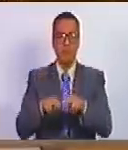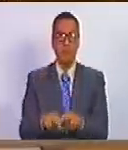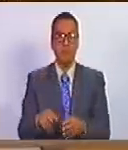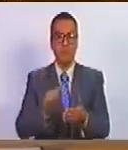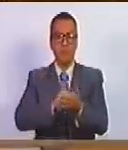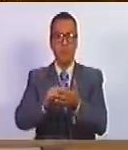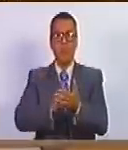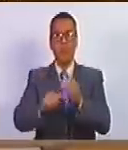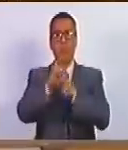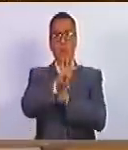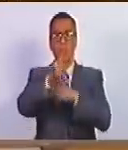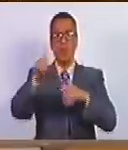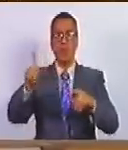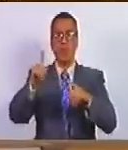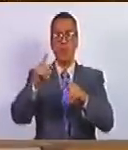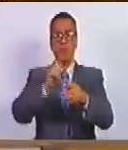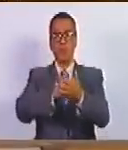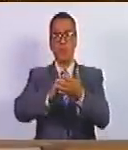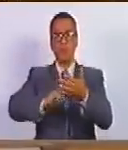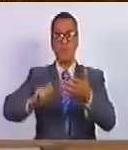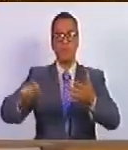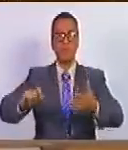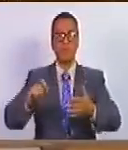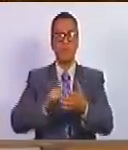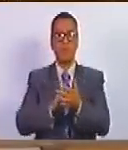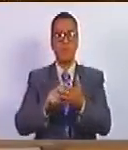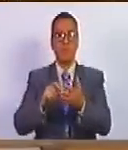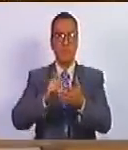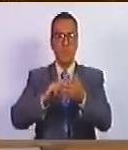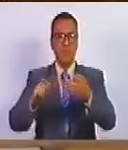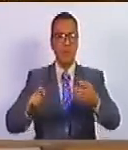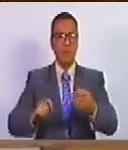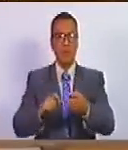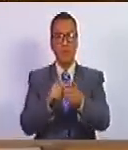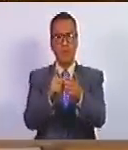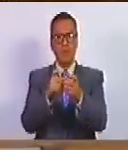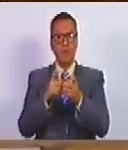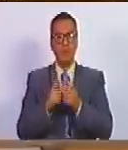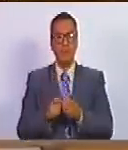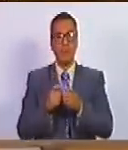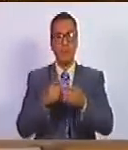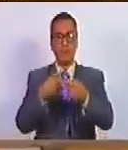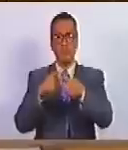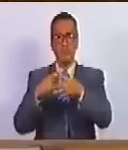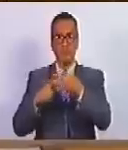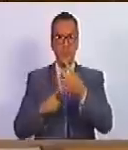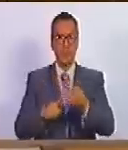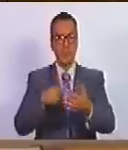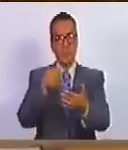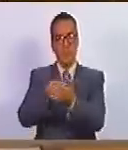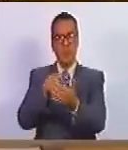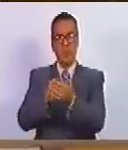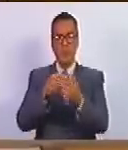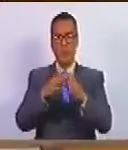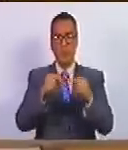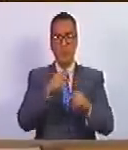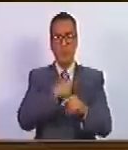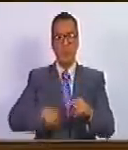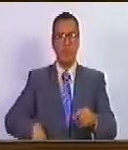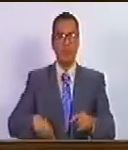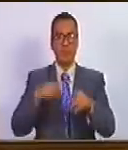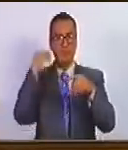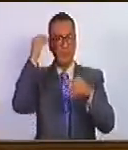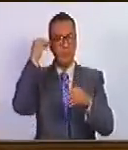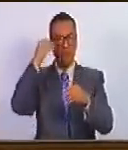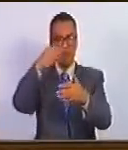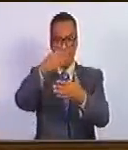artículo 41, el cual queda redactado en los siguientes términos. Epígrafe: impuesto sobre cualquier medio de pago. Esto, señor presidente. En